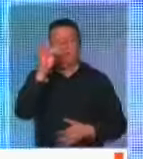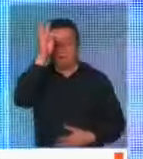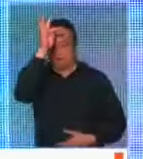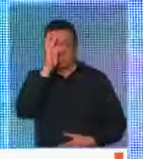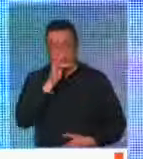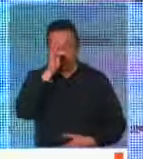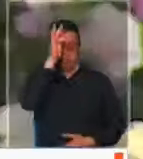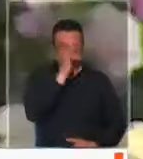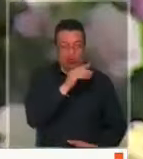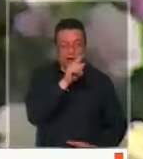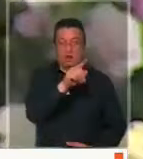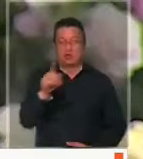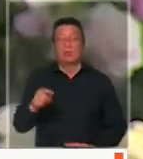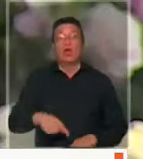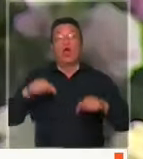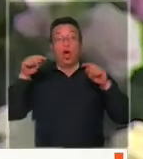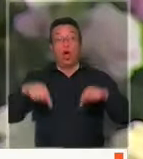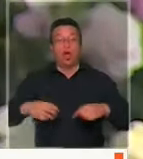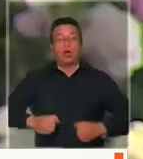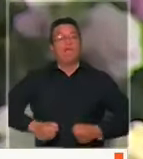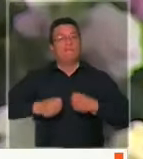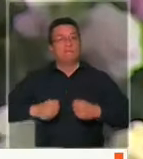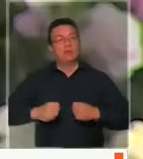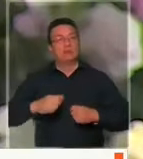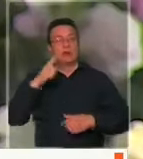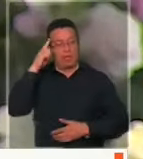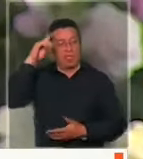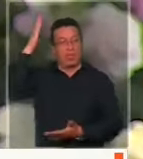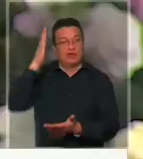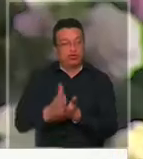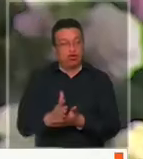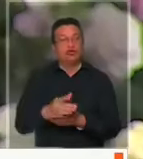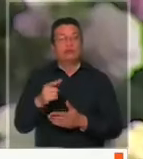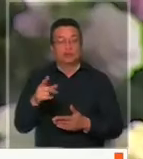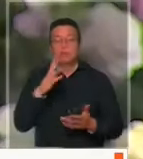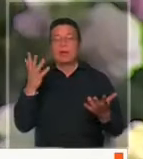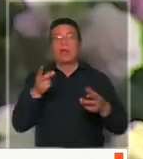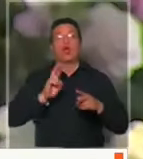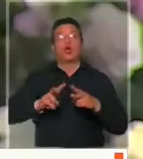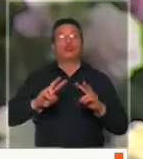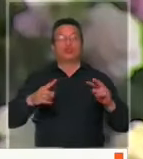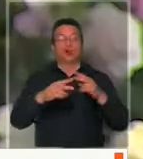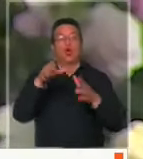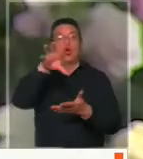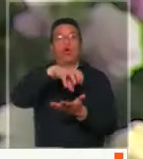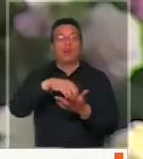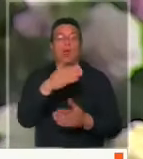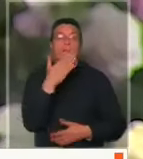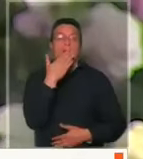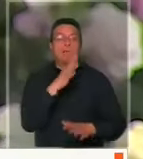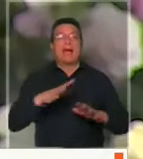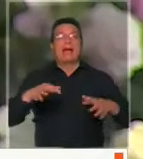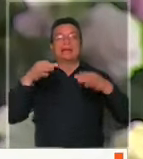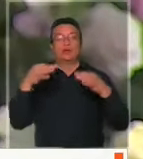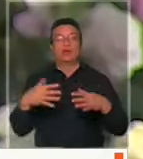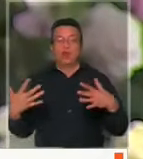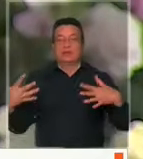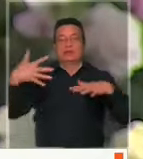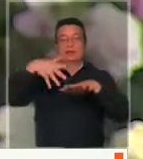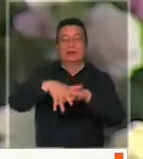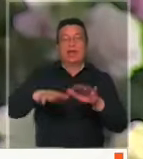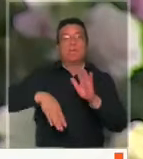y funcionarias. Y hoy reafirmo que cada decisión que tomemos será para construir una comuna más segura, integrada, con